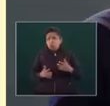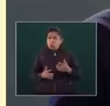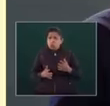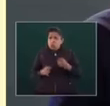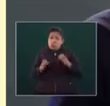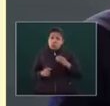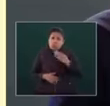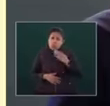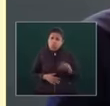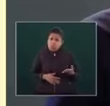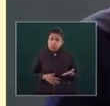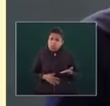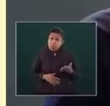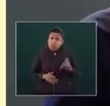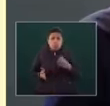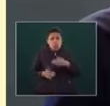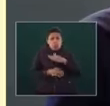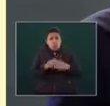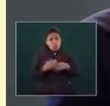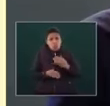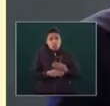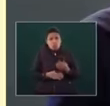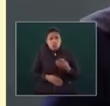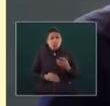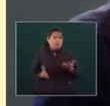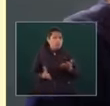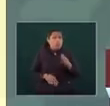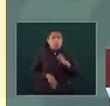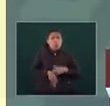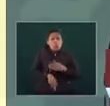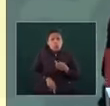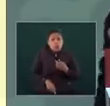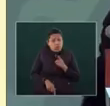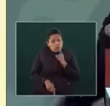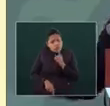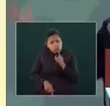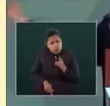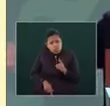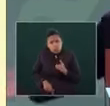en general. ¿Y por qué les va bien? Bueno, porque